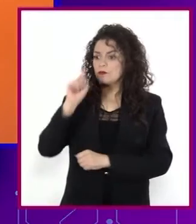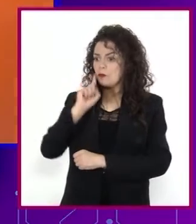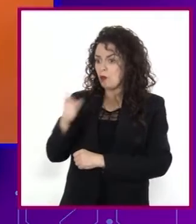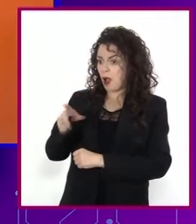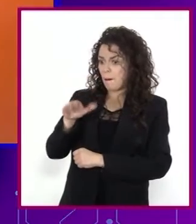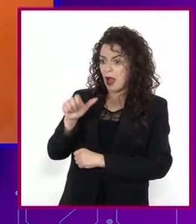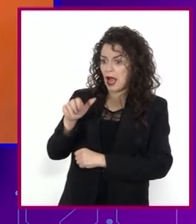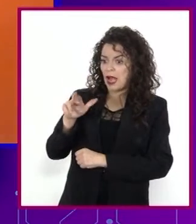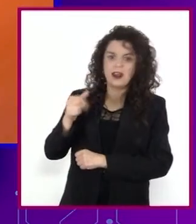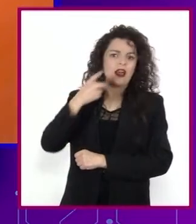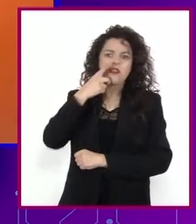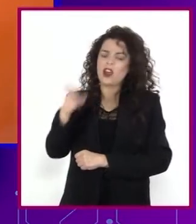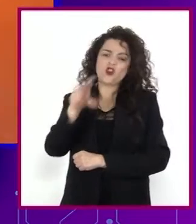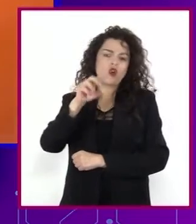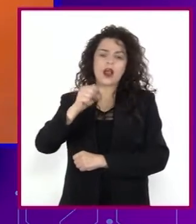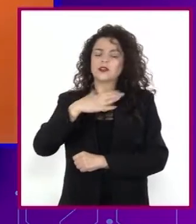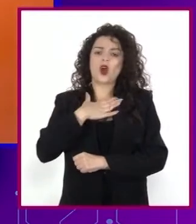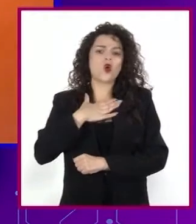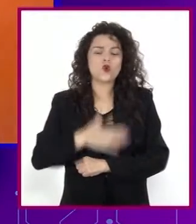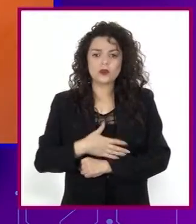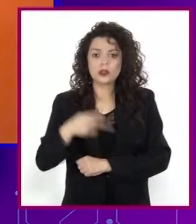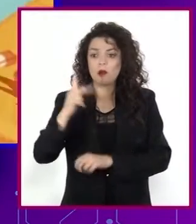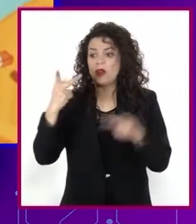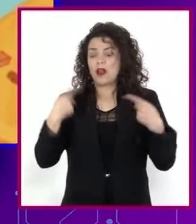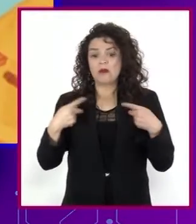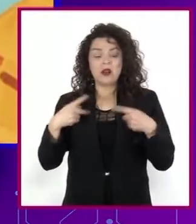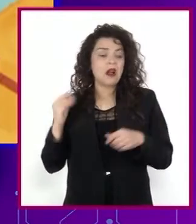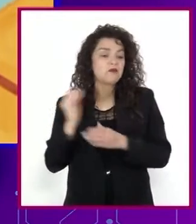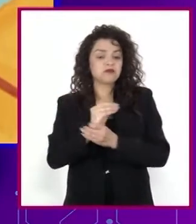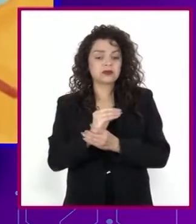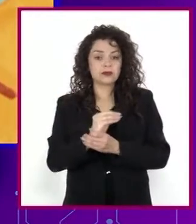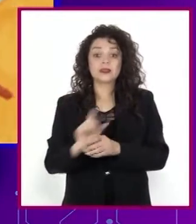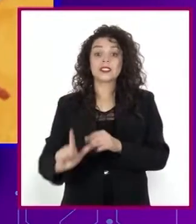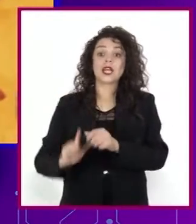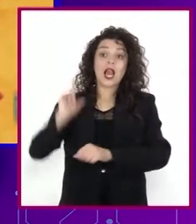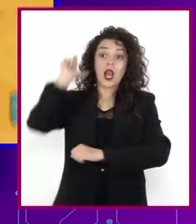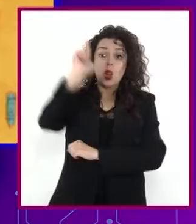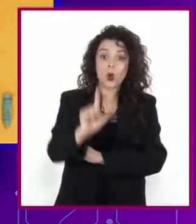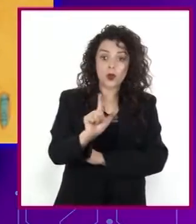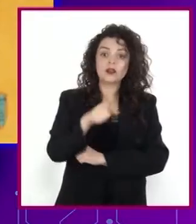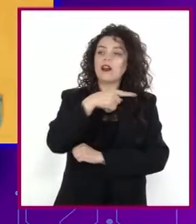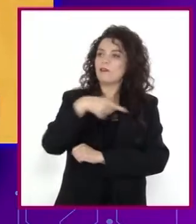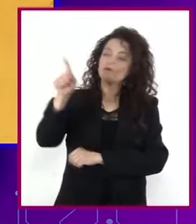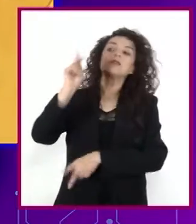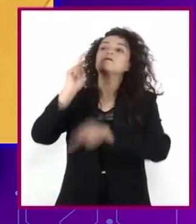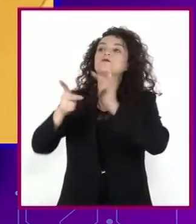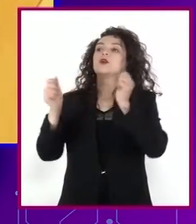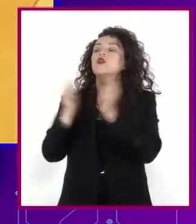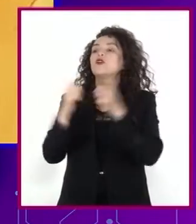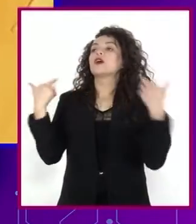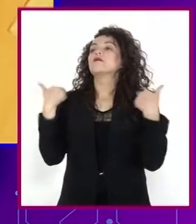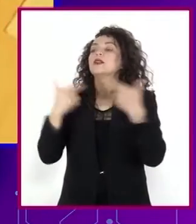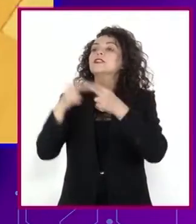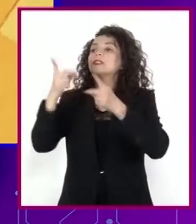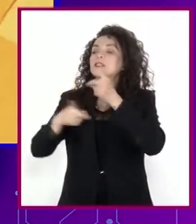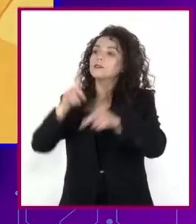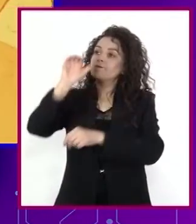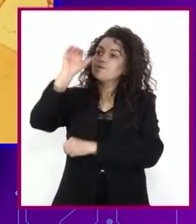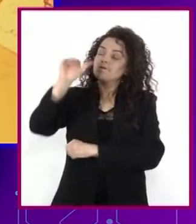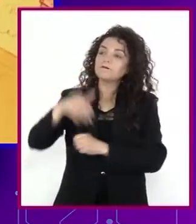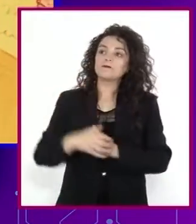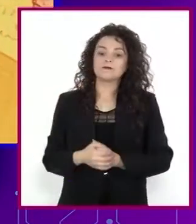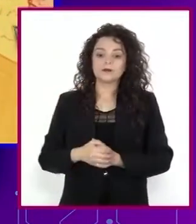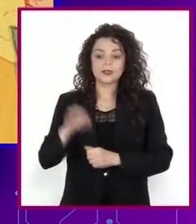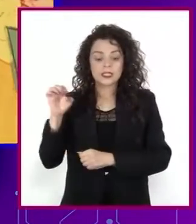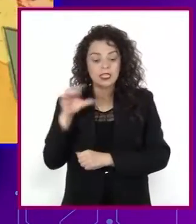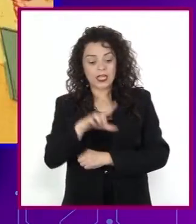justo. Sin embargo, como nadie le hizo caso, el lunes siguiente habló con el maestro de deportes. Él le dijo más